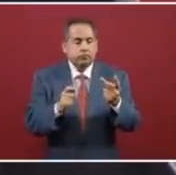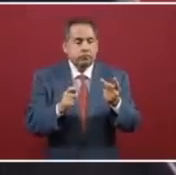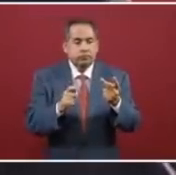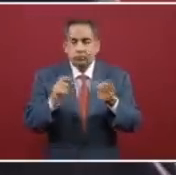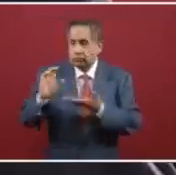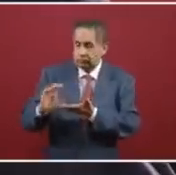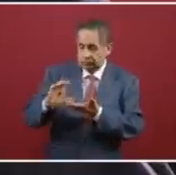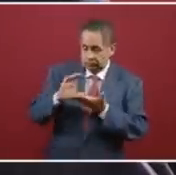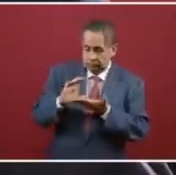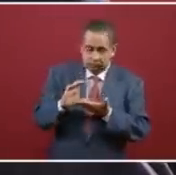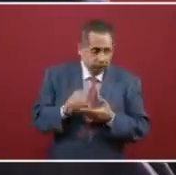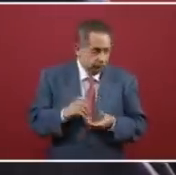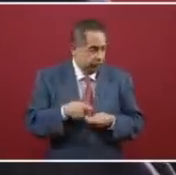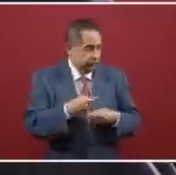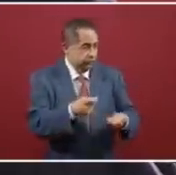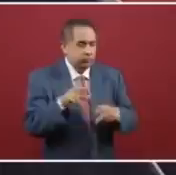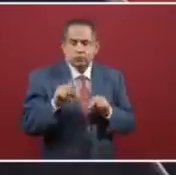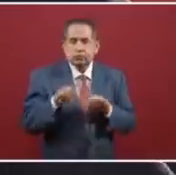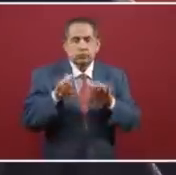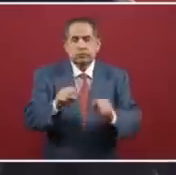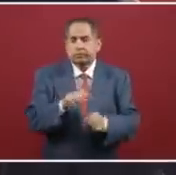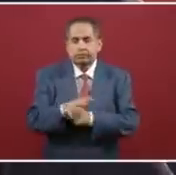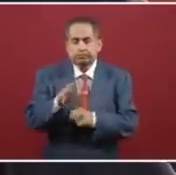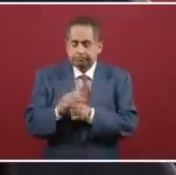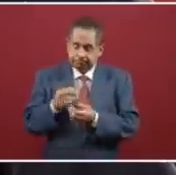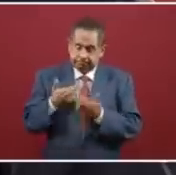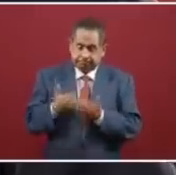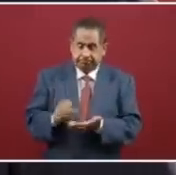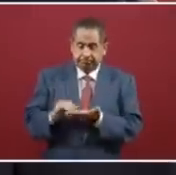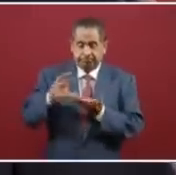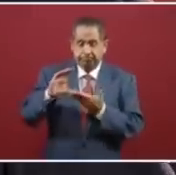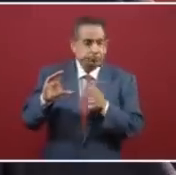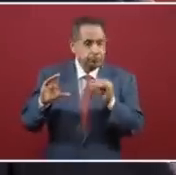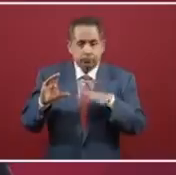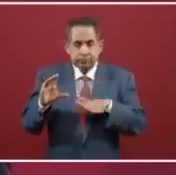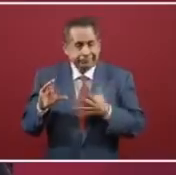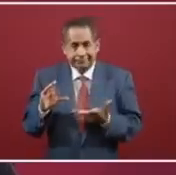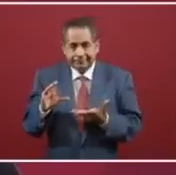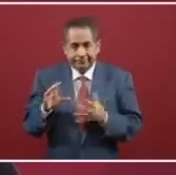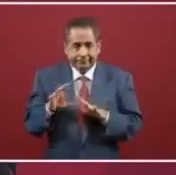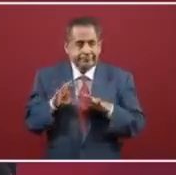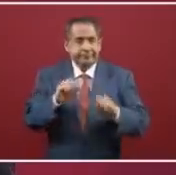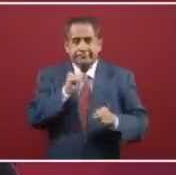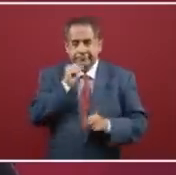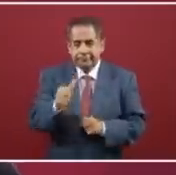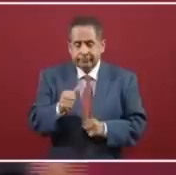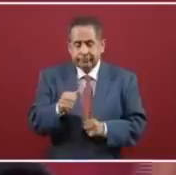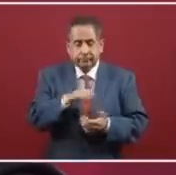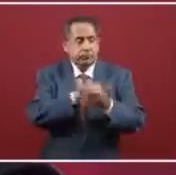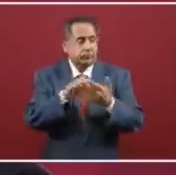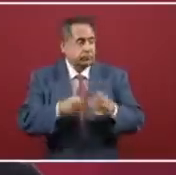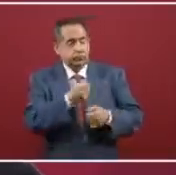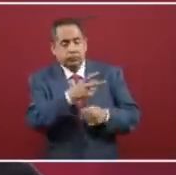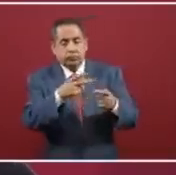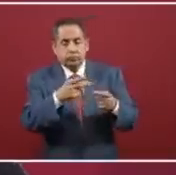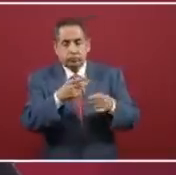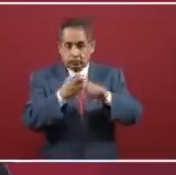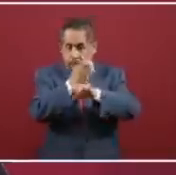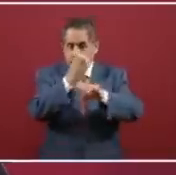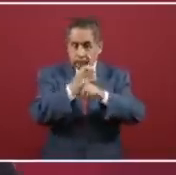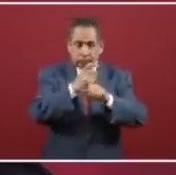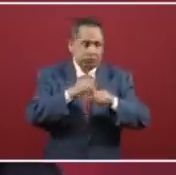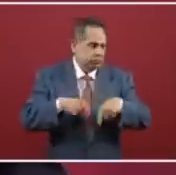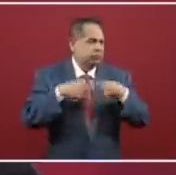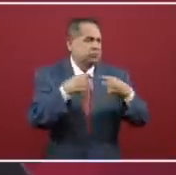suficientes los recursos porque en los estados han ido contra tanto